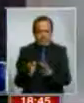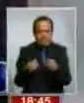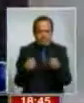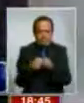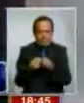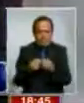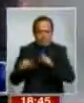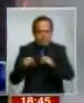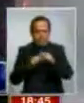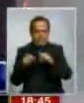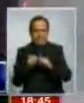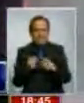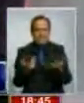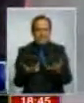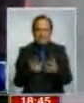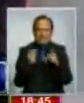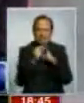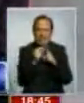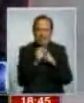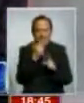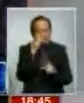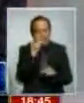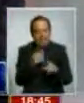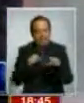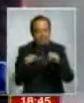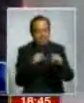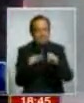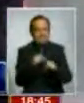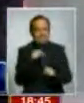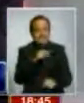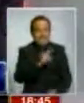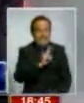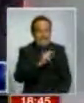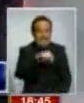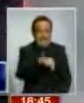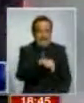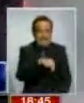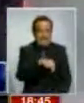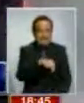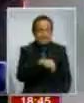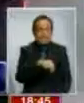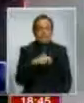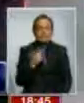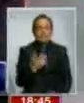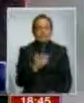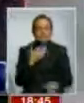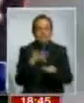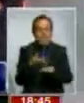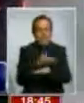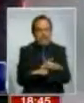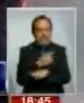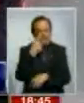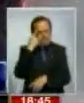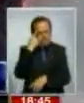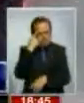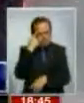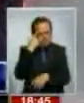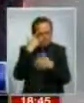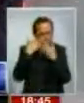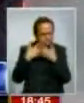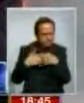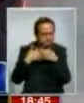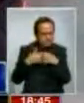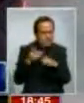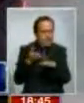Sí, terremoto es mala palabra. Lo que pasó en Renovación Nacional fue una cosa premeditada y estudiada, con